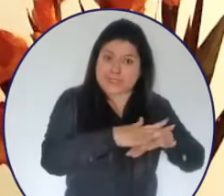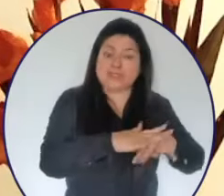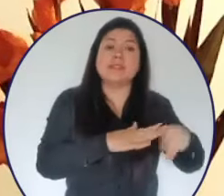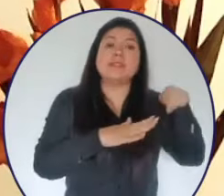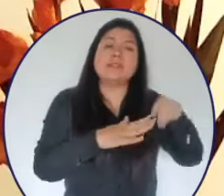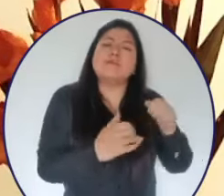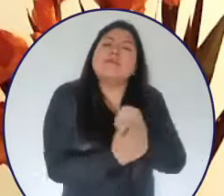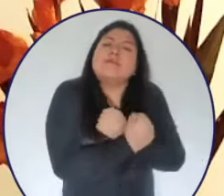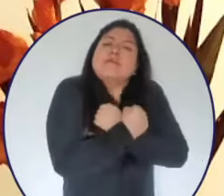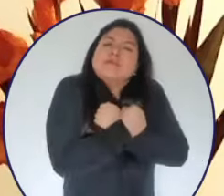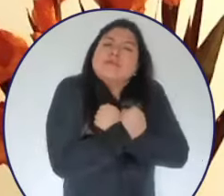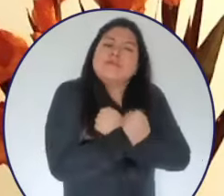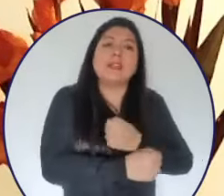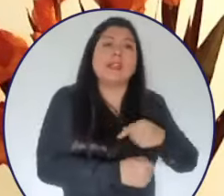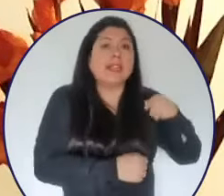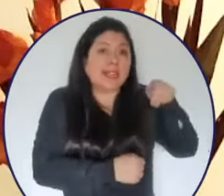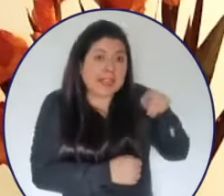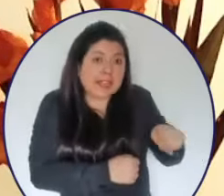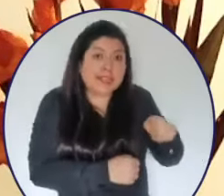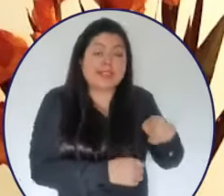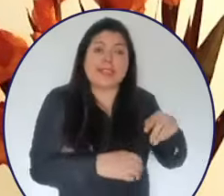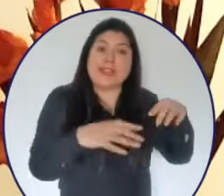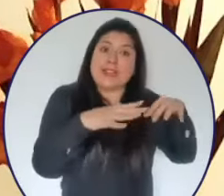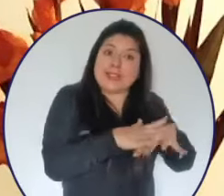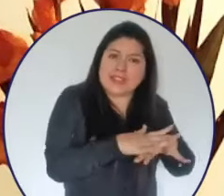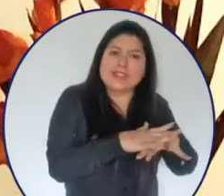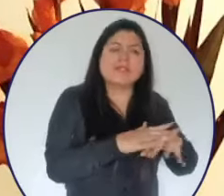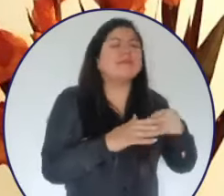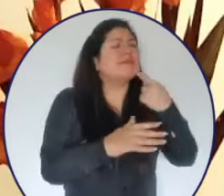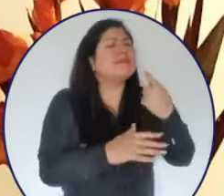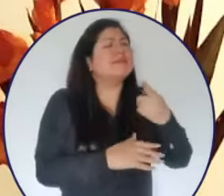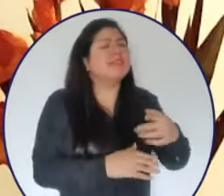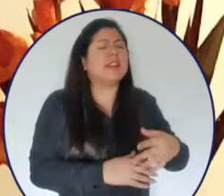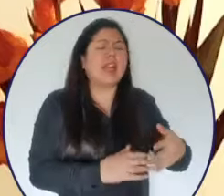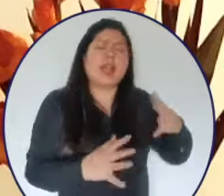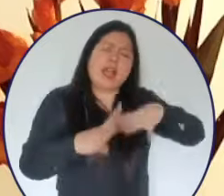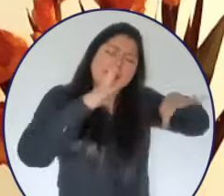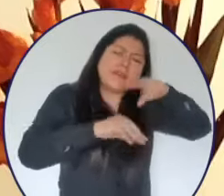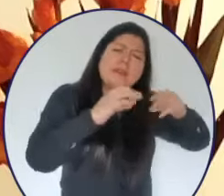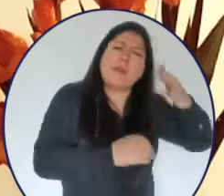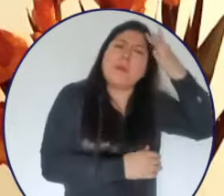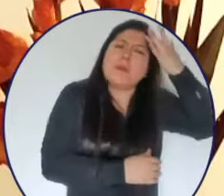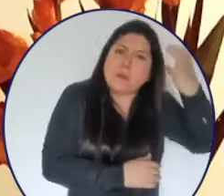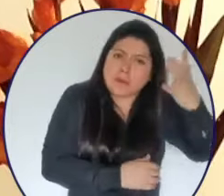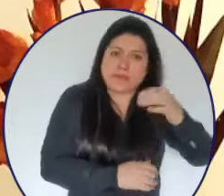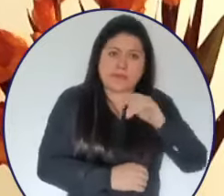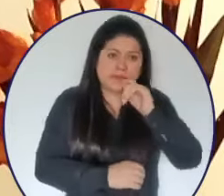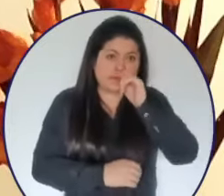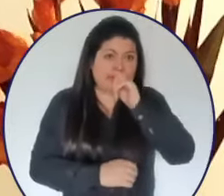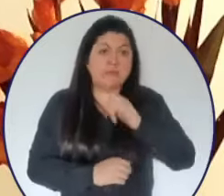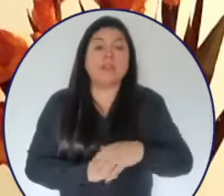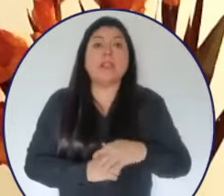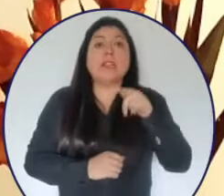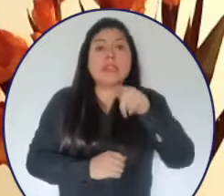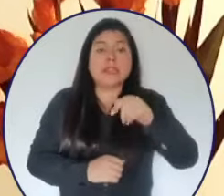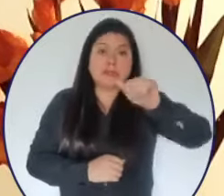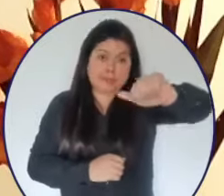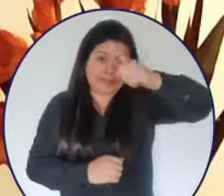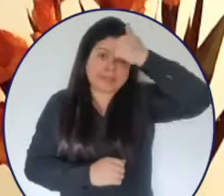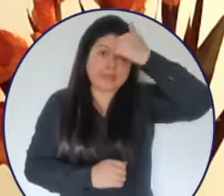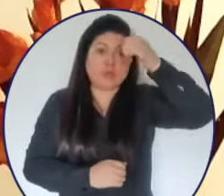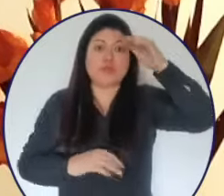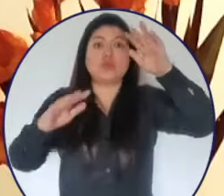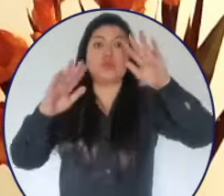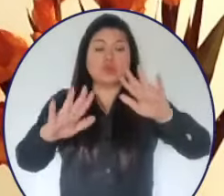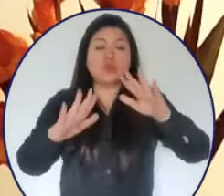aprendizaje. Y la tercera red es la red afectiva, que relaciona el porqué del aprendizaje. Las redes